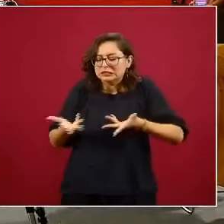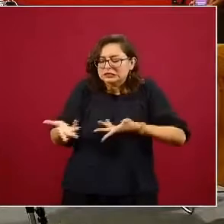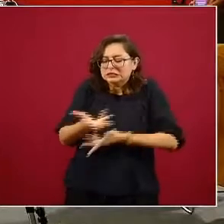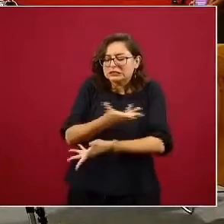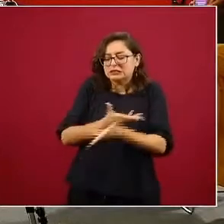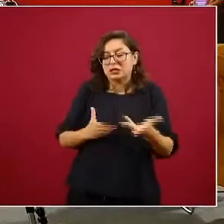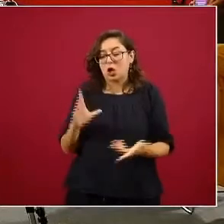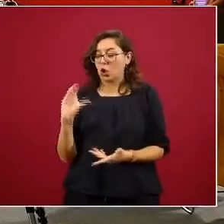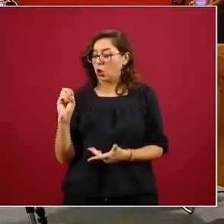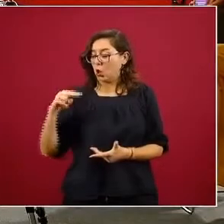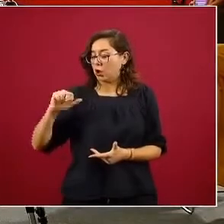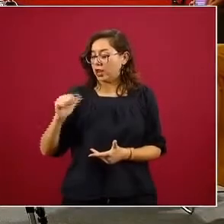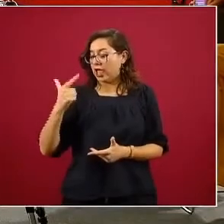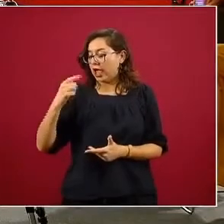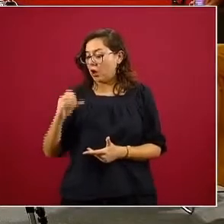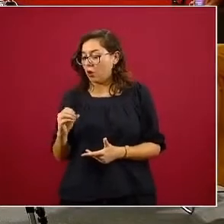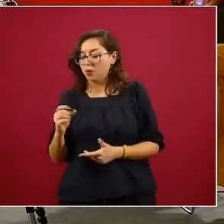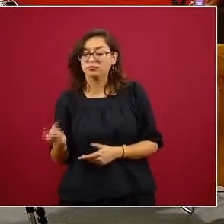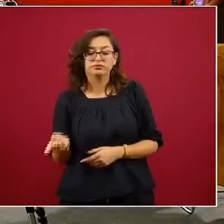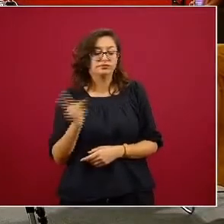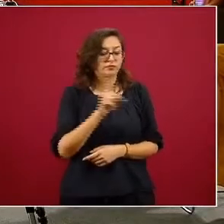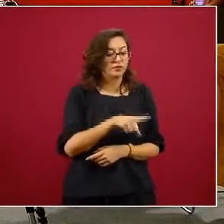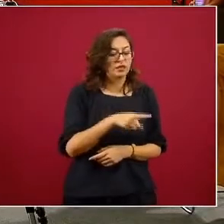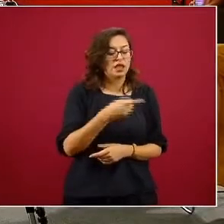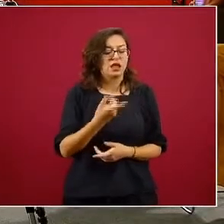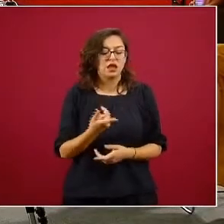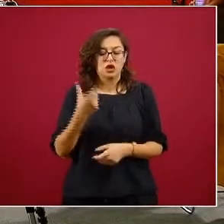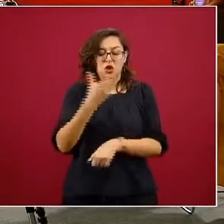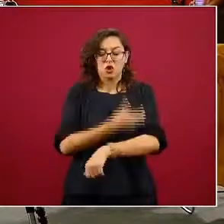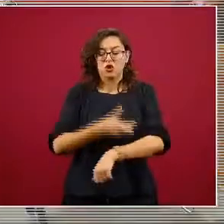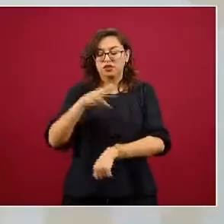como presidente y con el gobernador Mauricio Vila, quien es